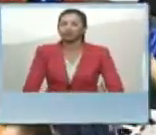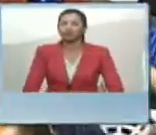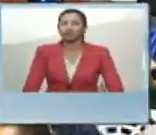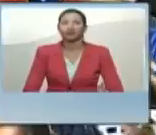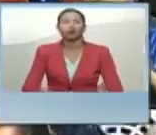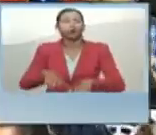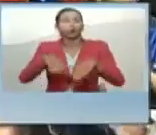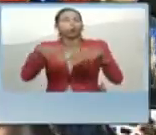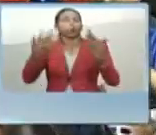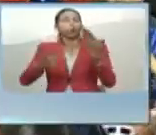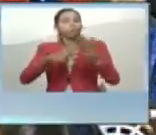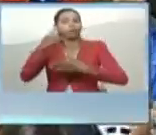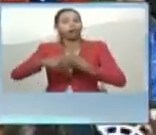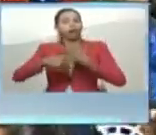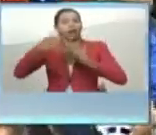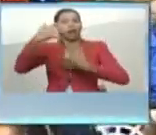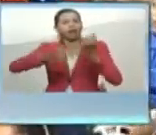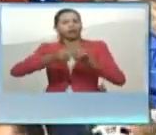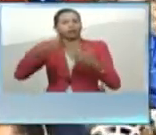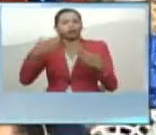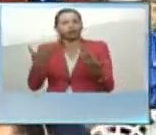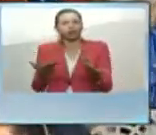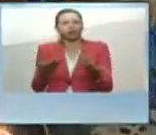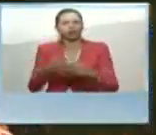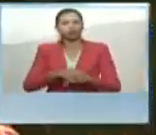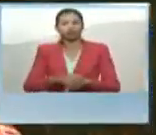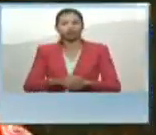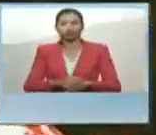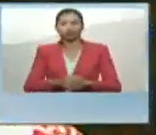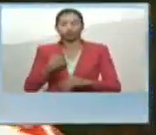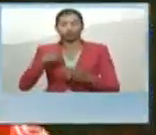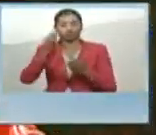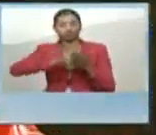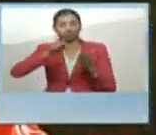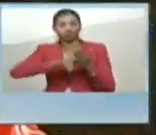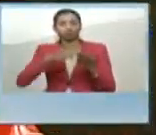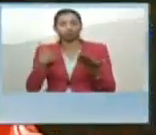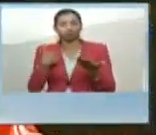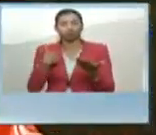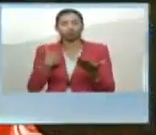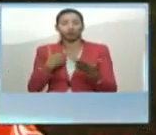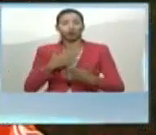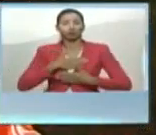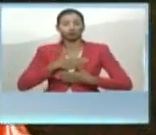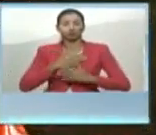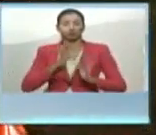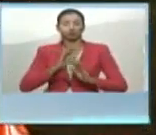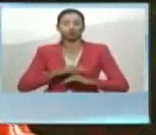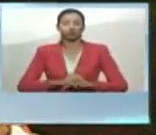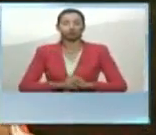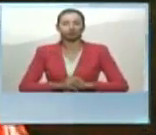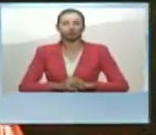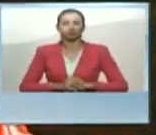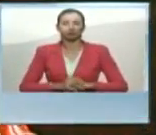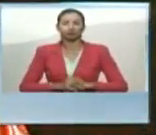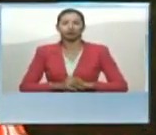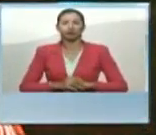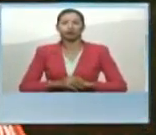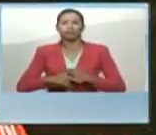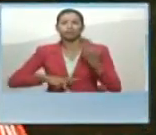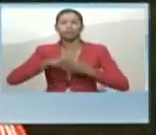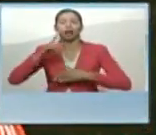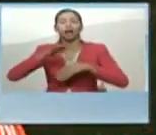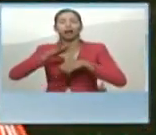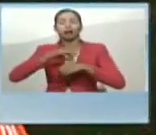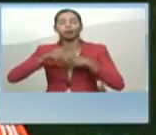¿Cuál es el plan leche? Yo lo estoy elaborando a mi nivel. ¿Cuál es el plan carne, el plan